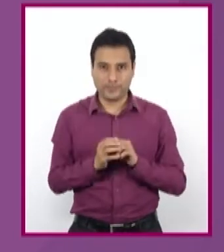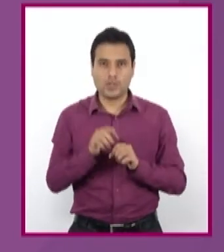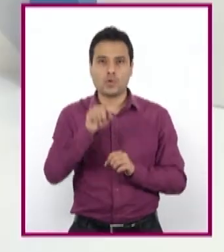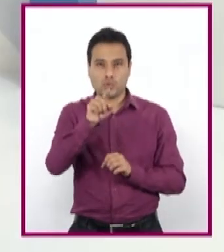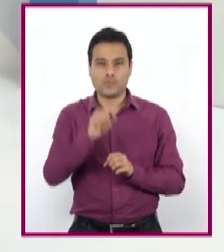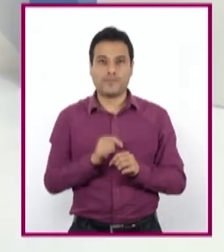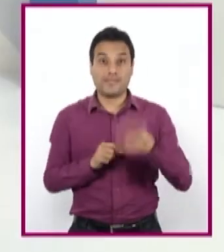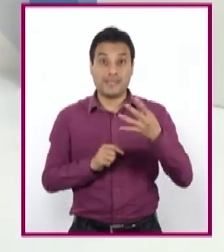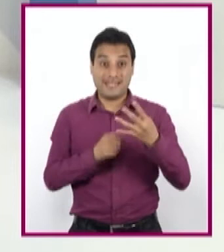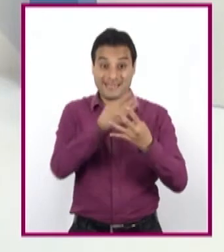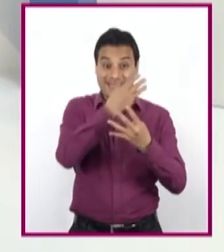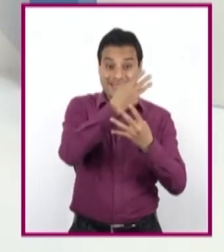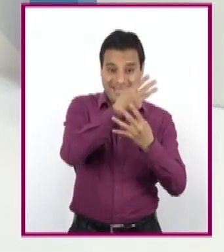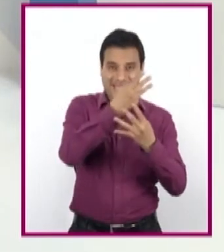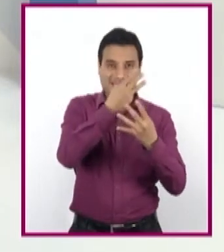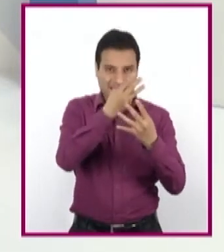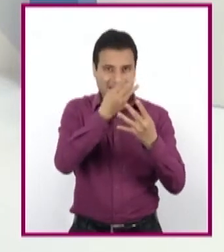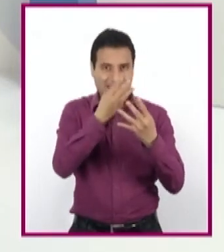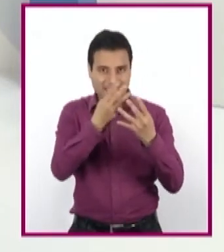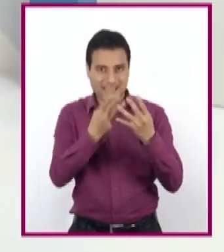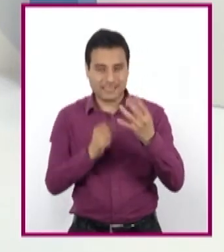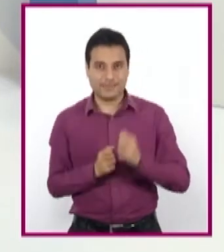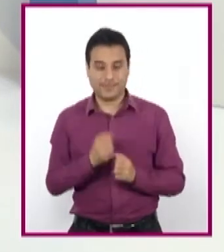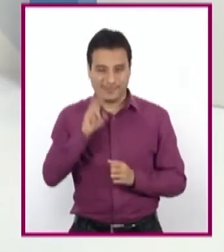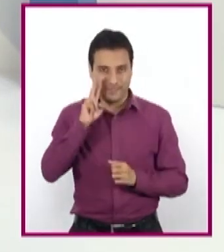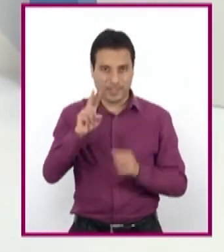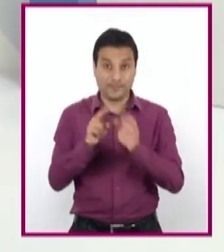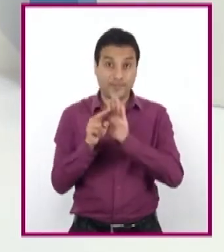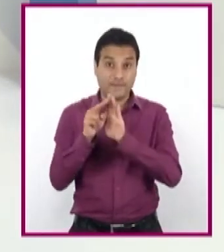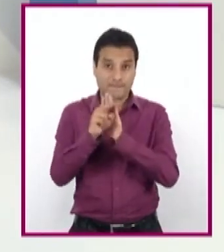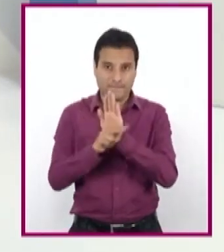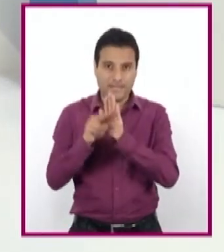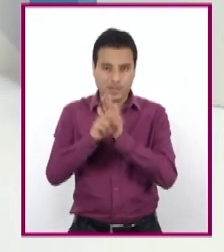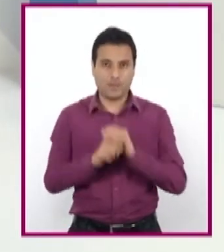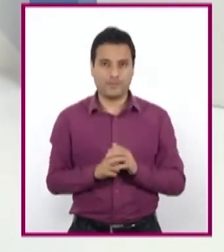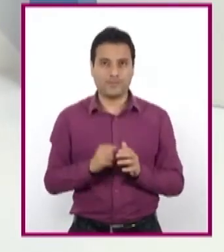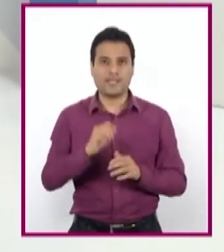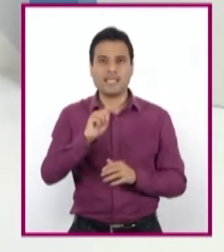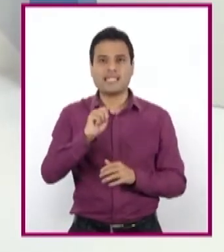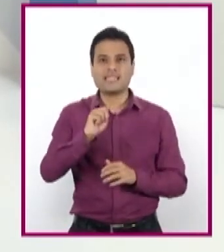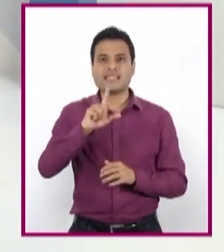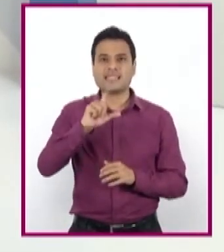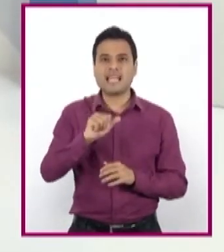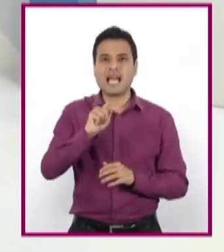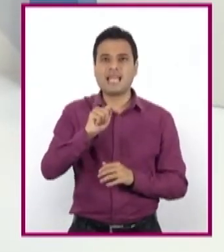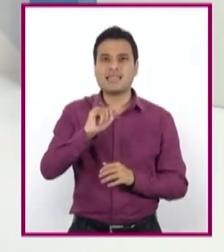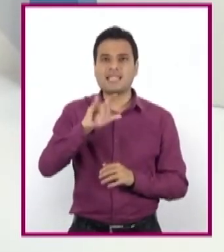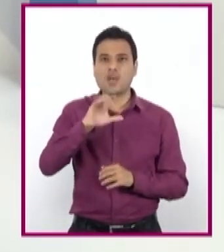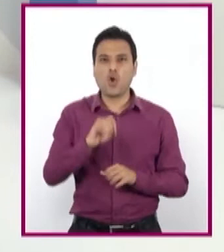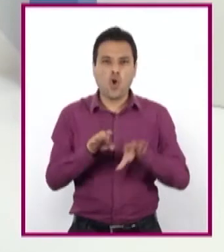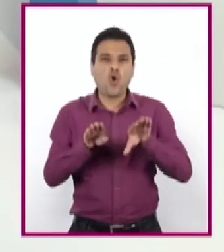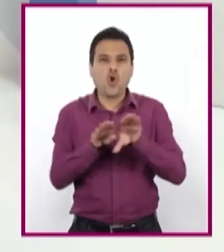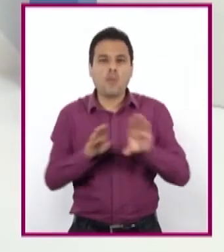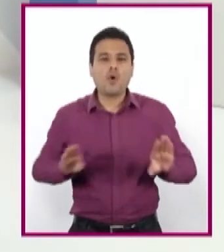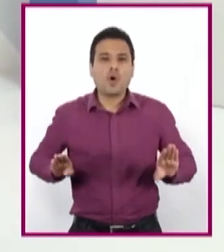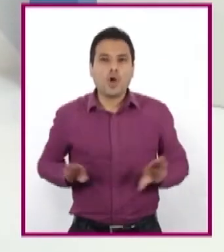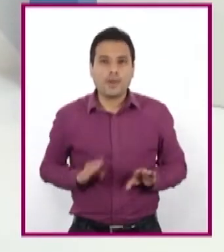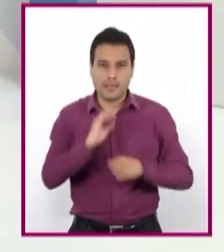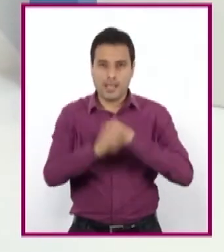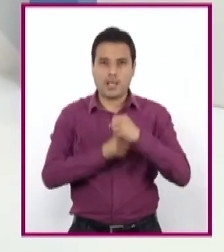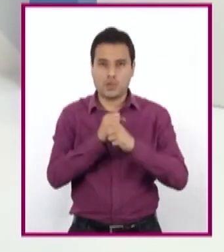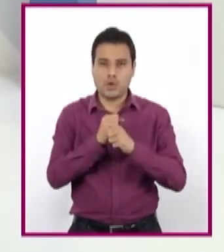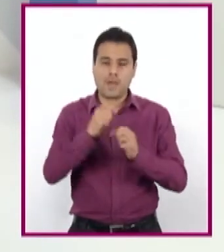uno. Veamos el siguiente video sobre los aldeanos de Tlatilco, una cultura que floreció entre el